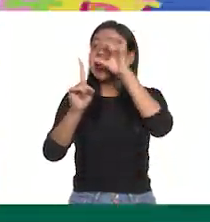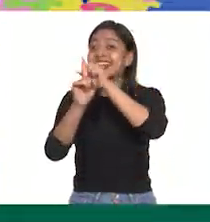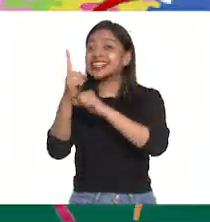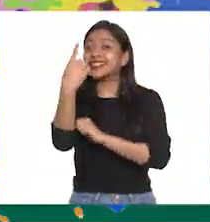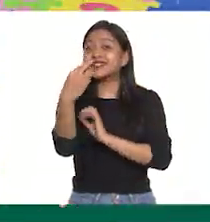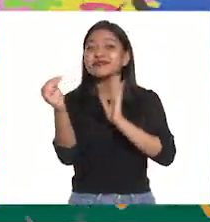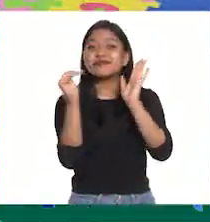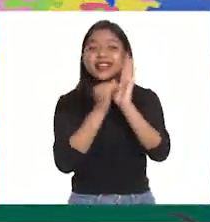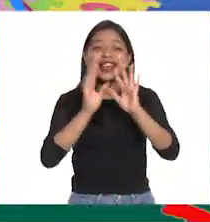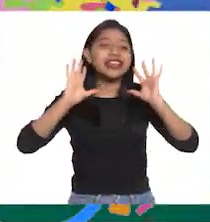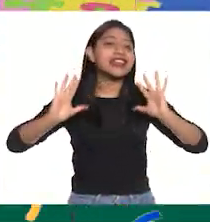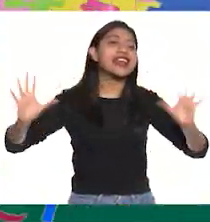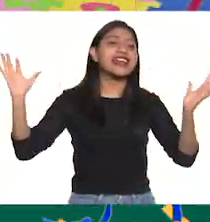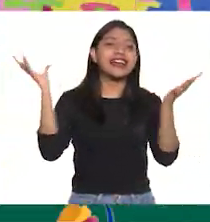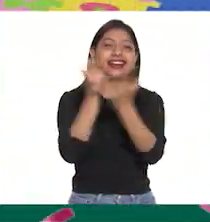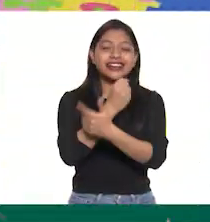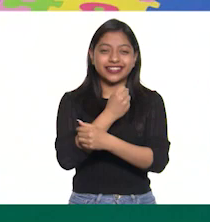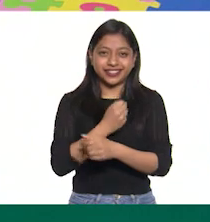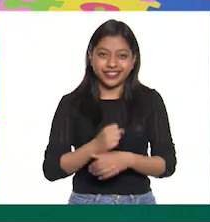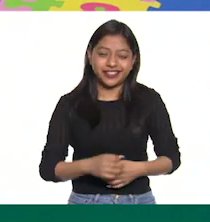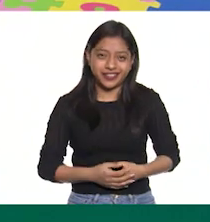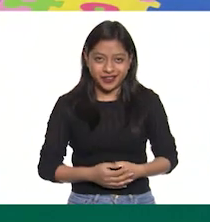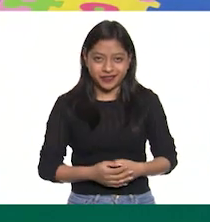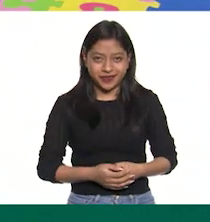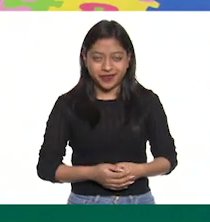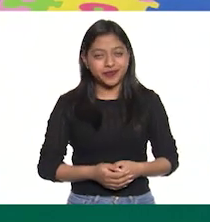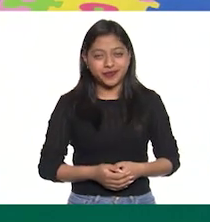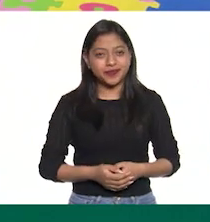¡Ay! ¿Cómo va a ser?